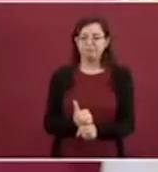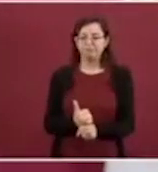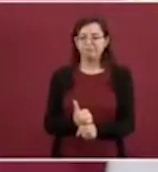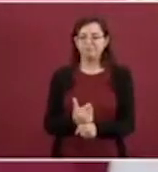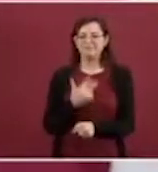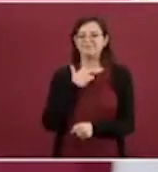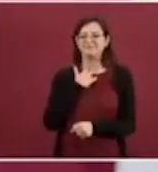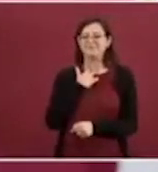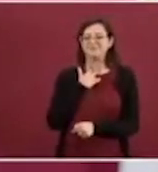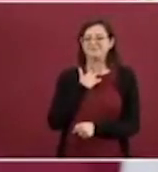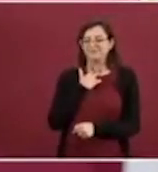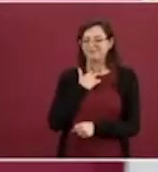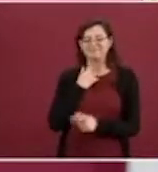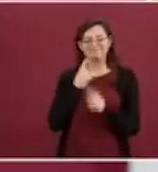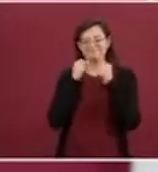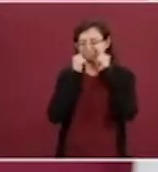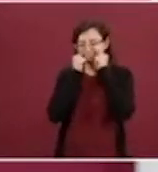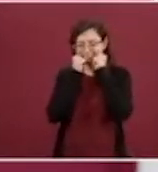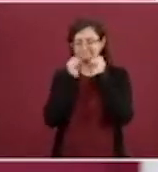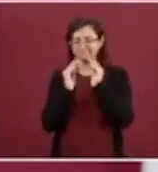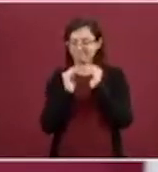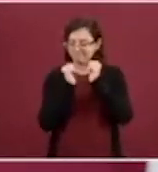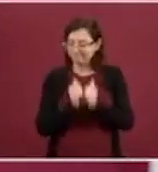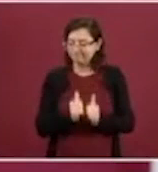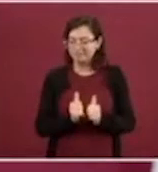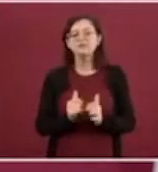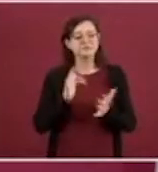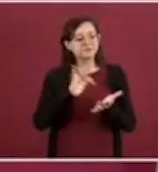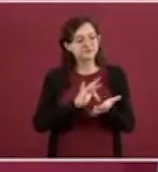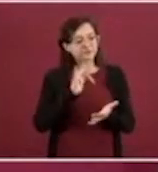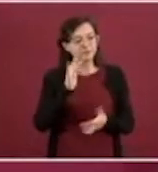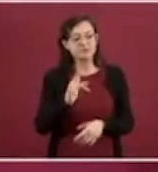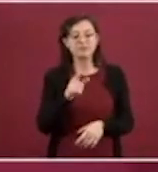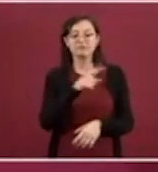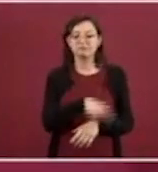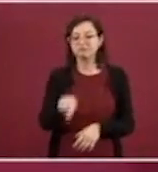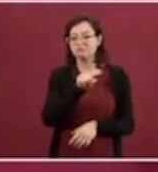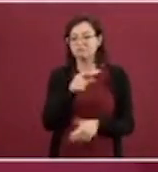esta crisis, porque viven al día.